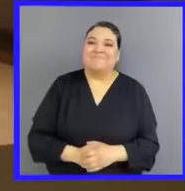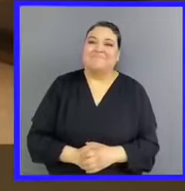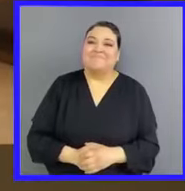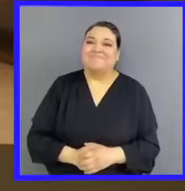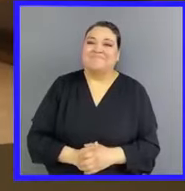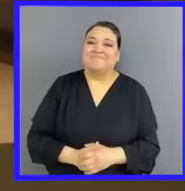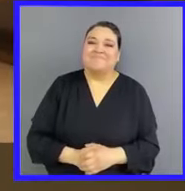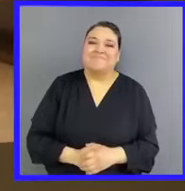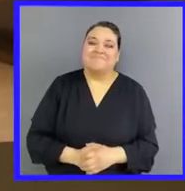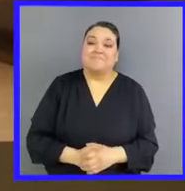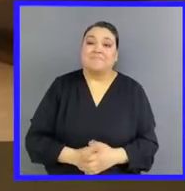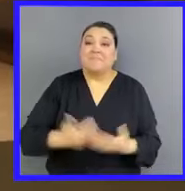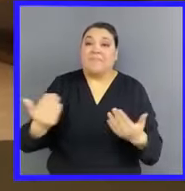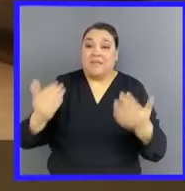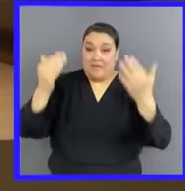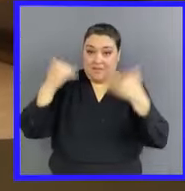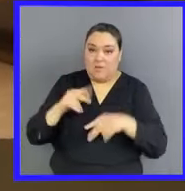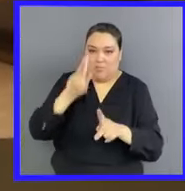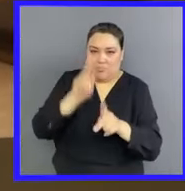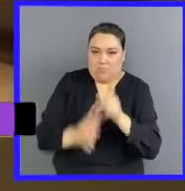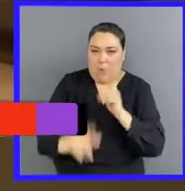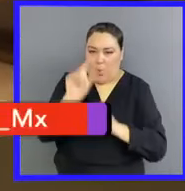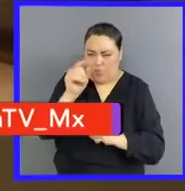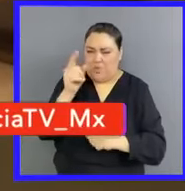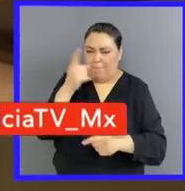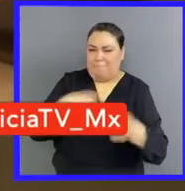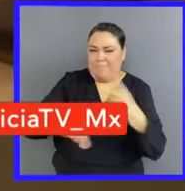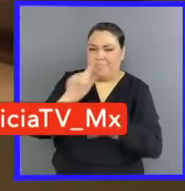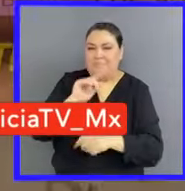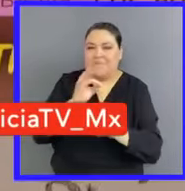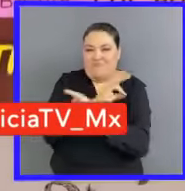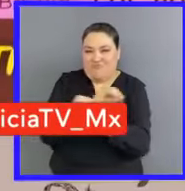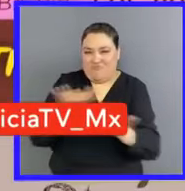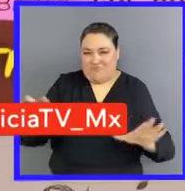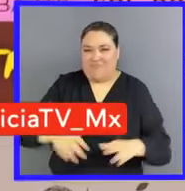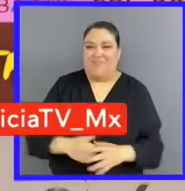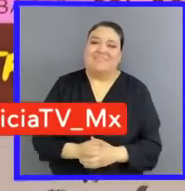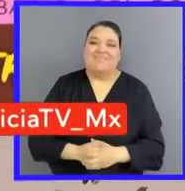Vamos a una pausa y continuamos con la información.